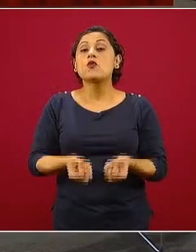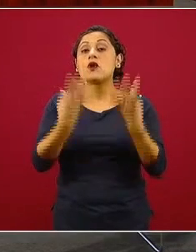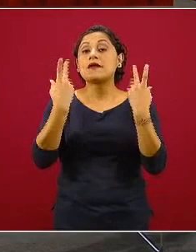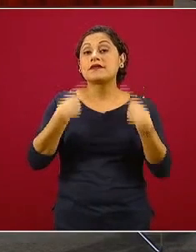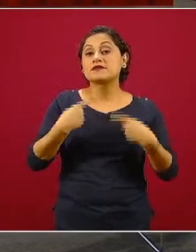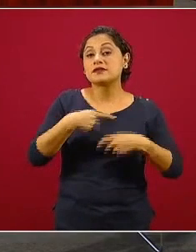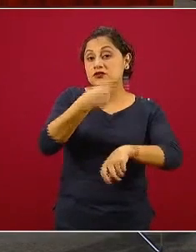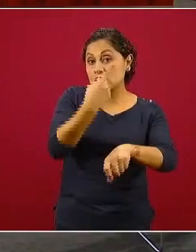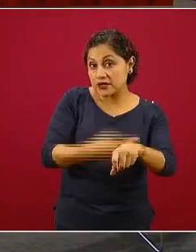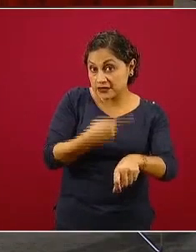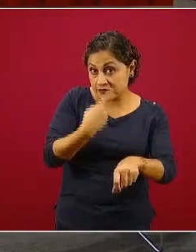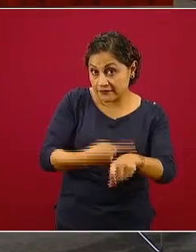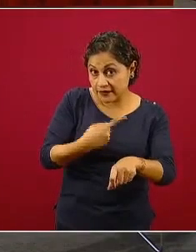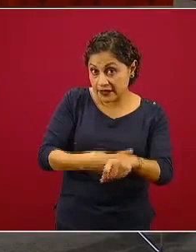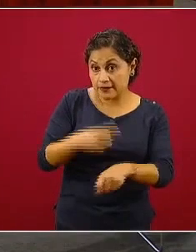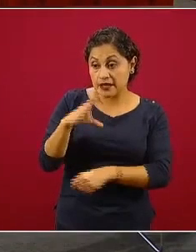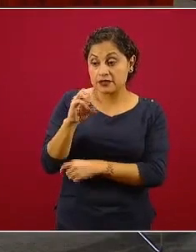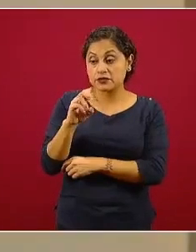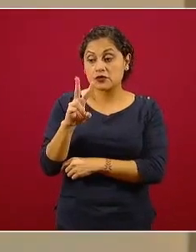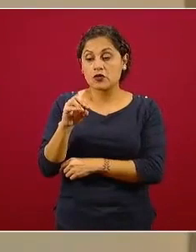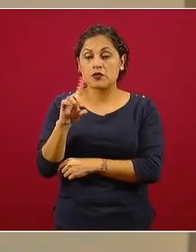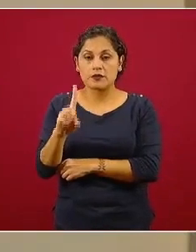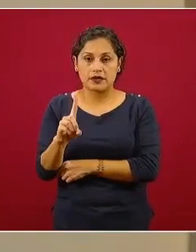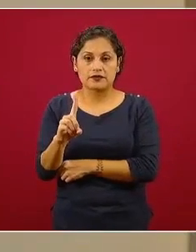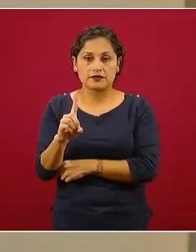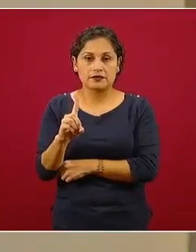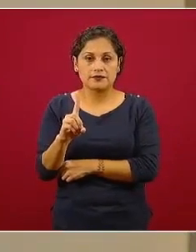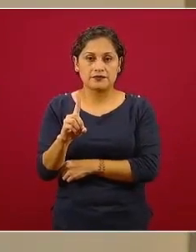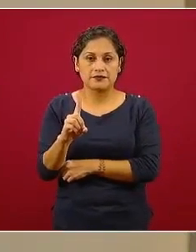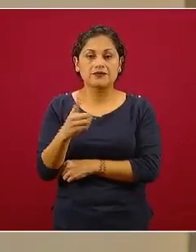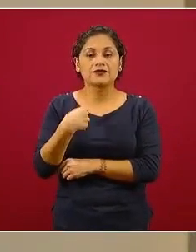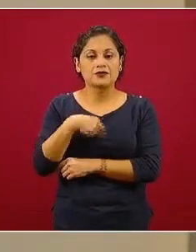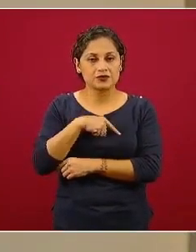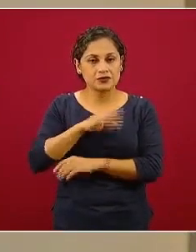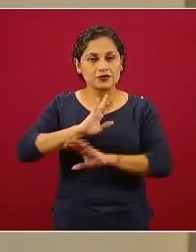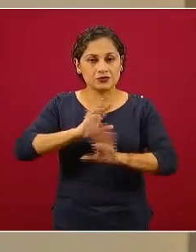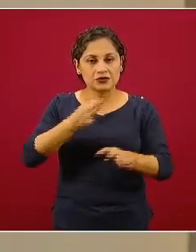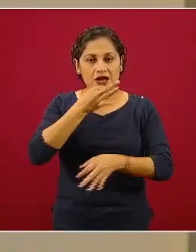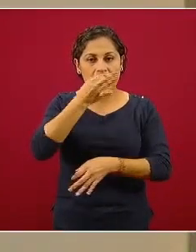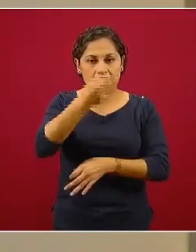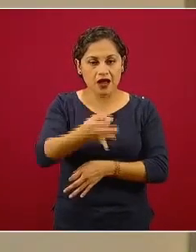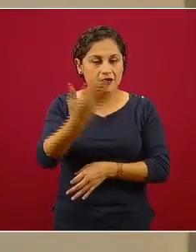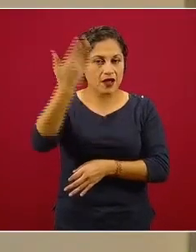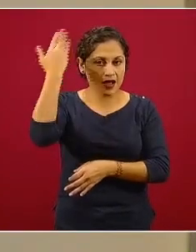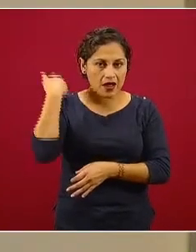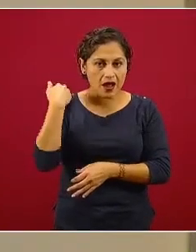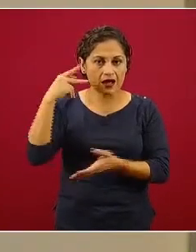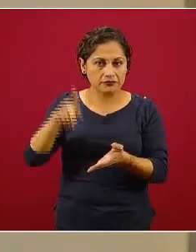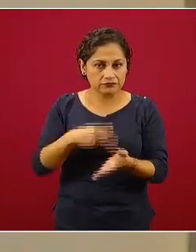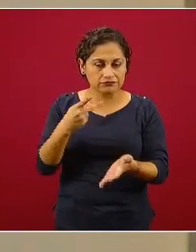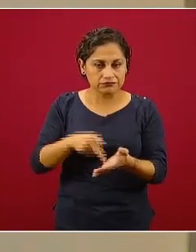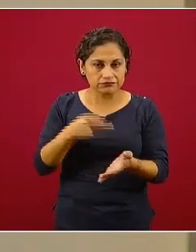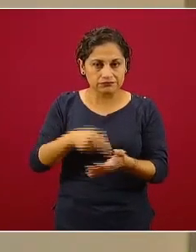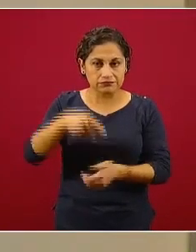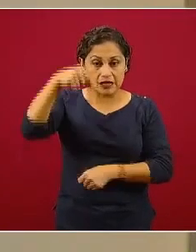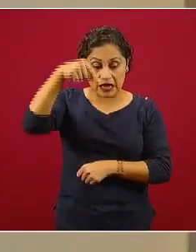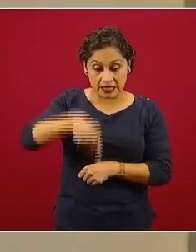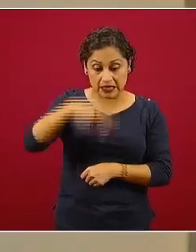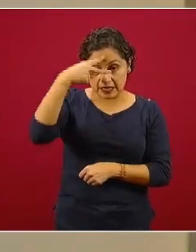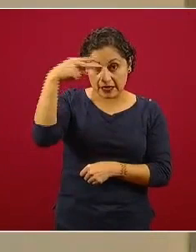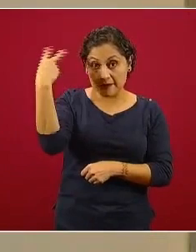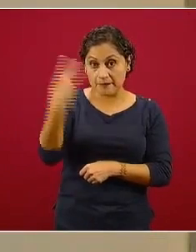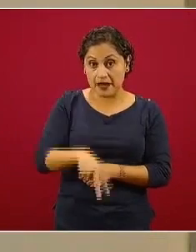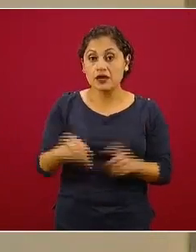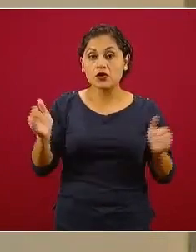COVID, sabemos perfectamente, lo hemos dicho repetidamente, en México y en el mundo entero es menor